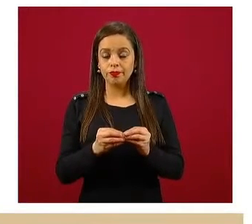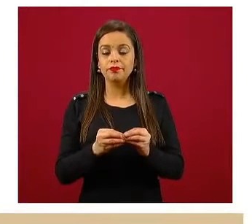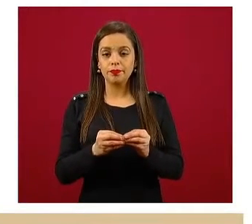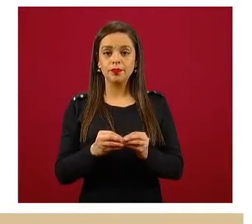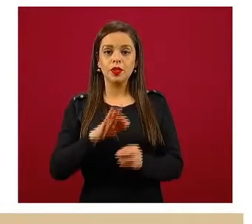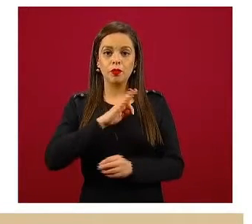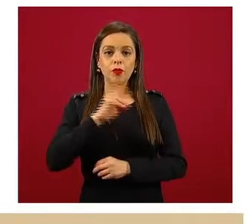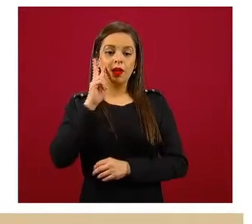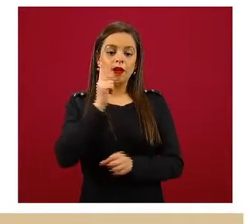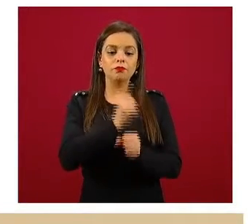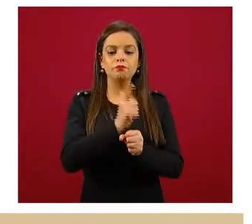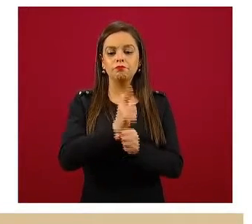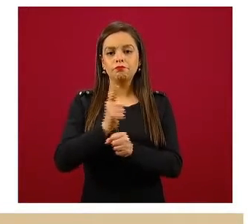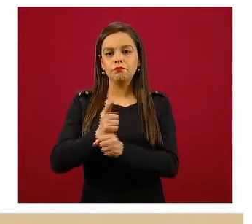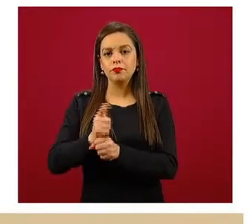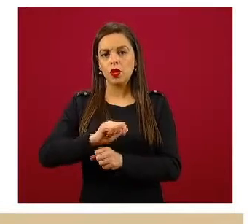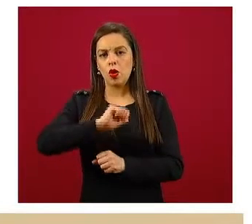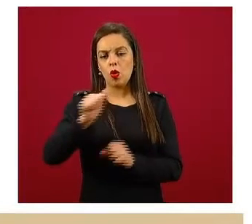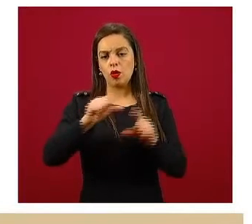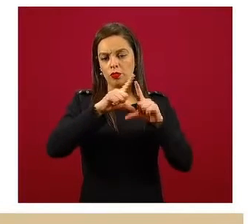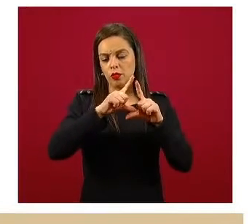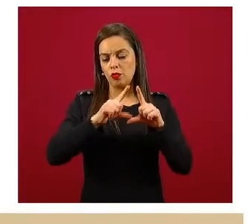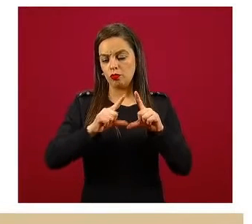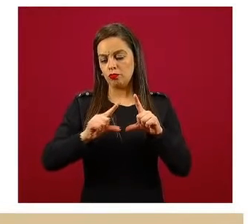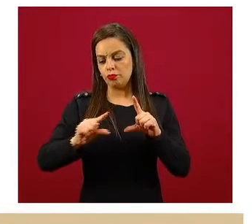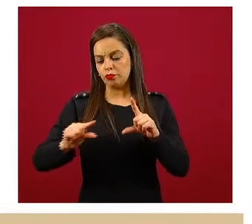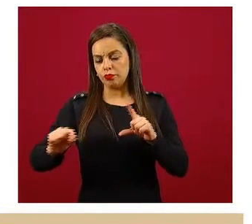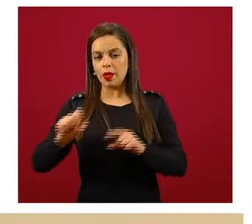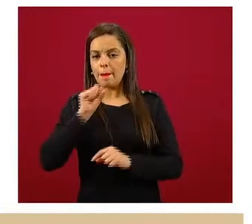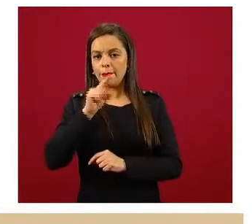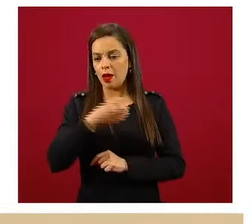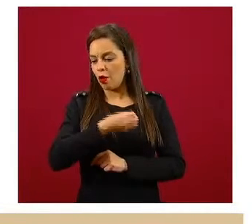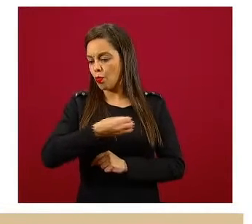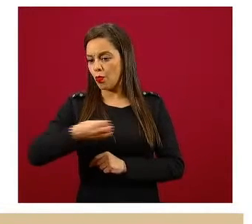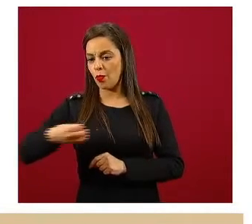pueden identificar a todos los demás en este mismo orden.